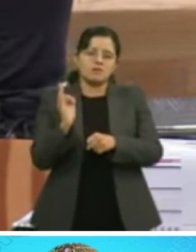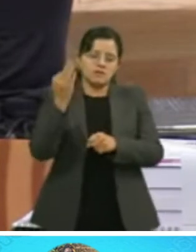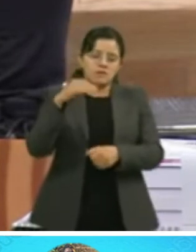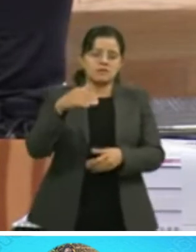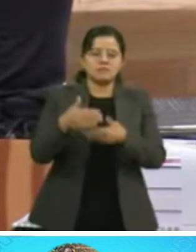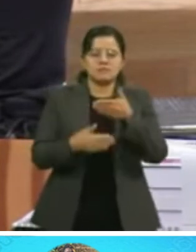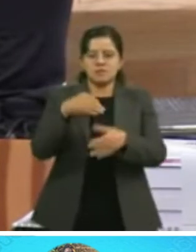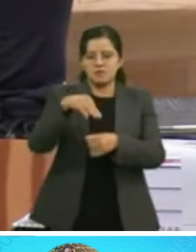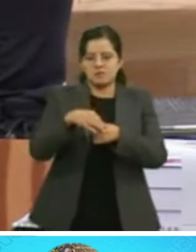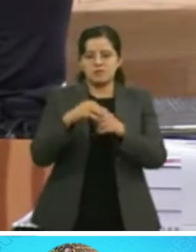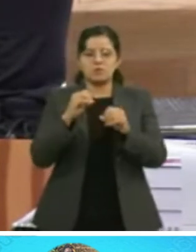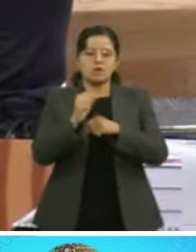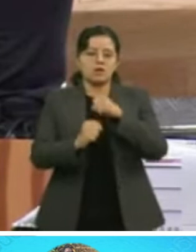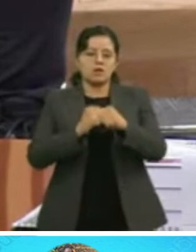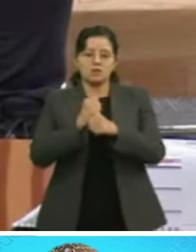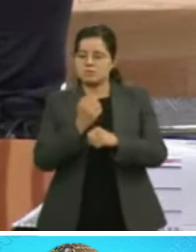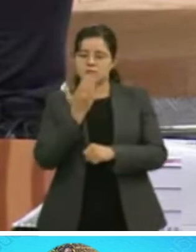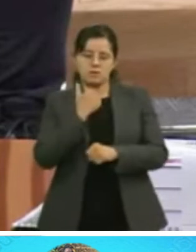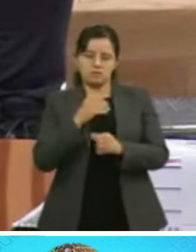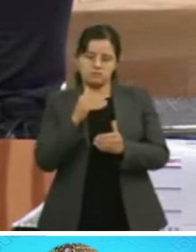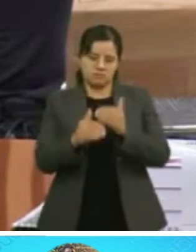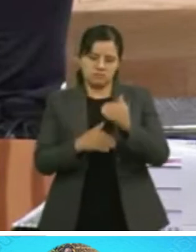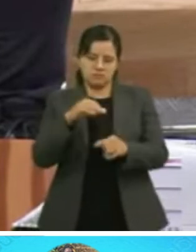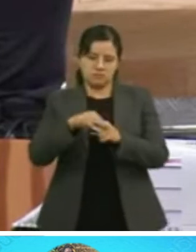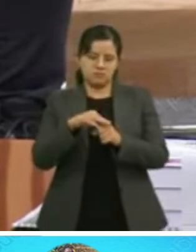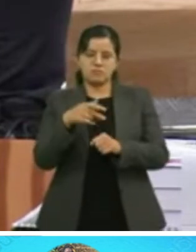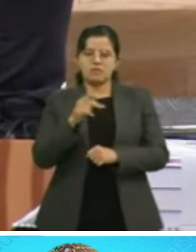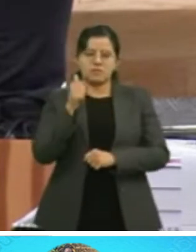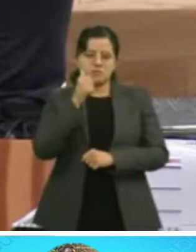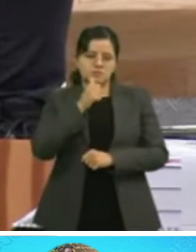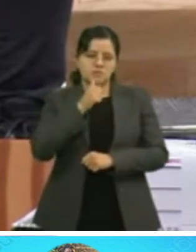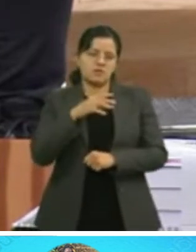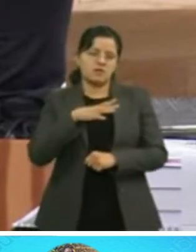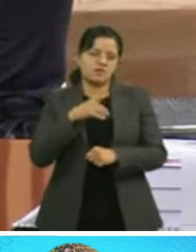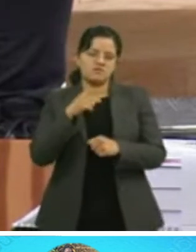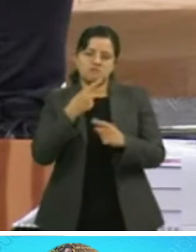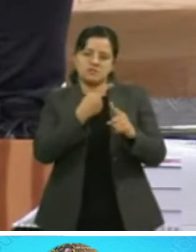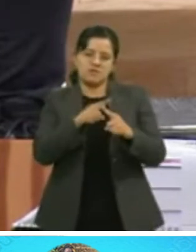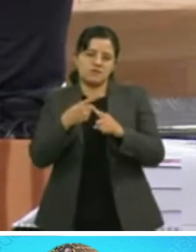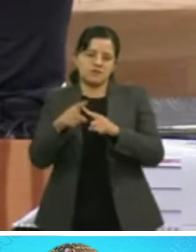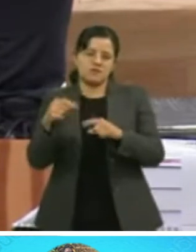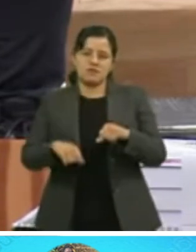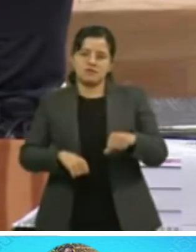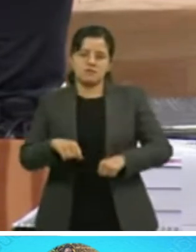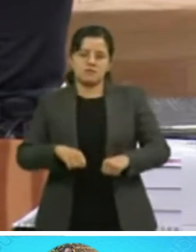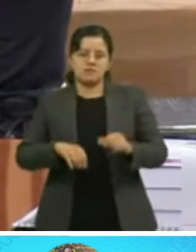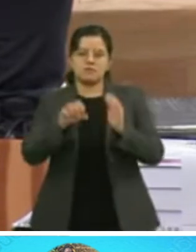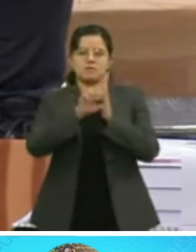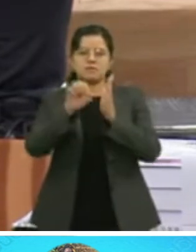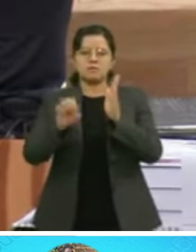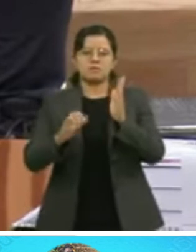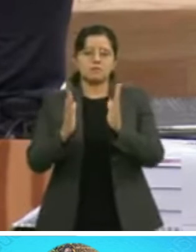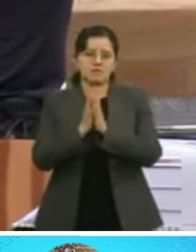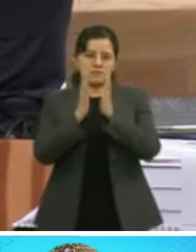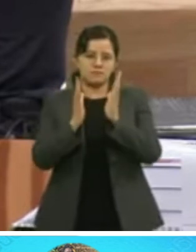en años sin estas elecciones, aunque siempre tenemos muchas funciones, incluidas la participación en